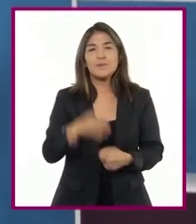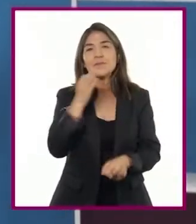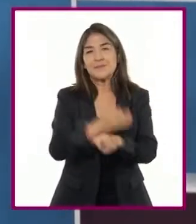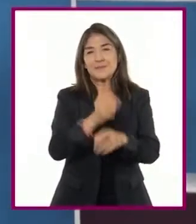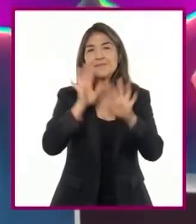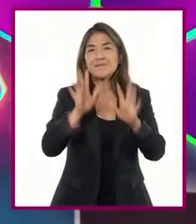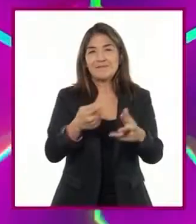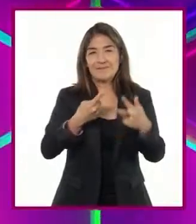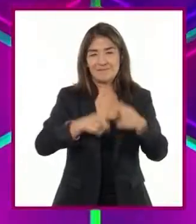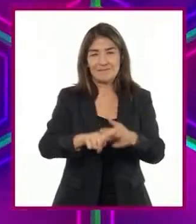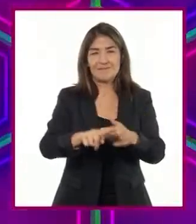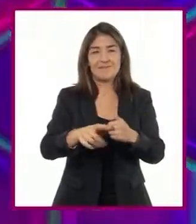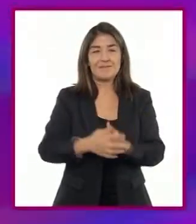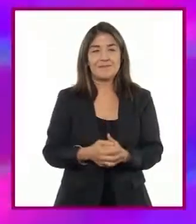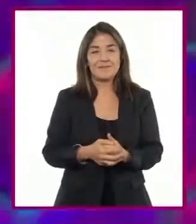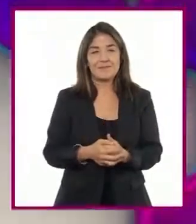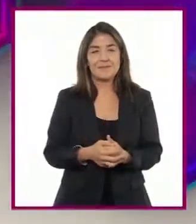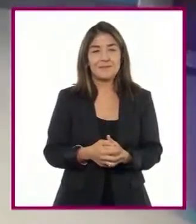comenzar.